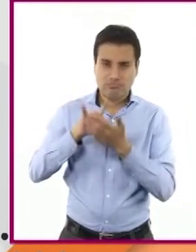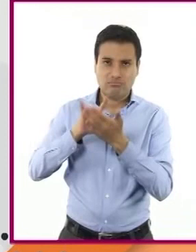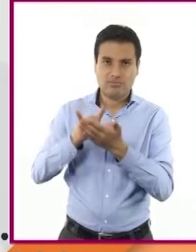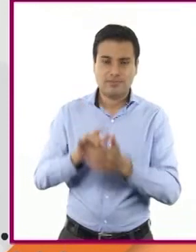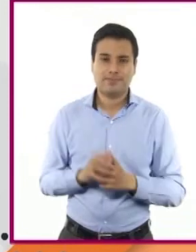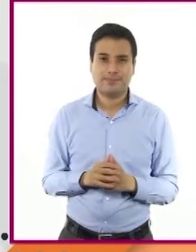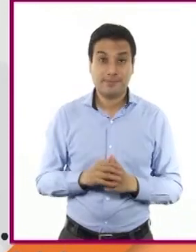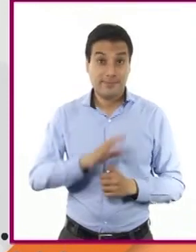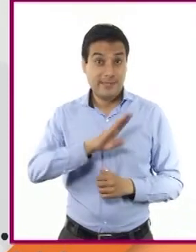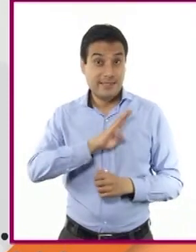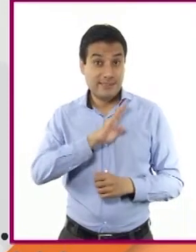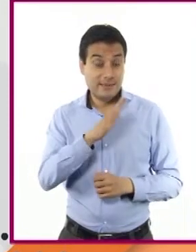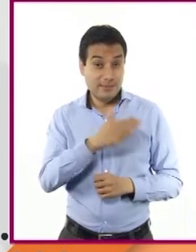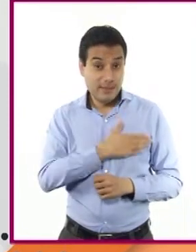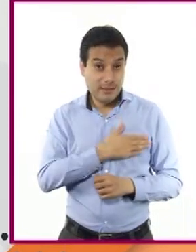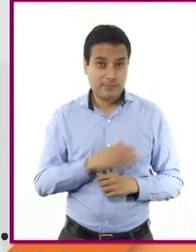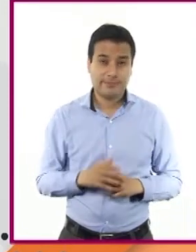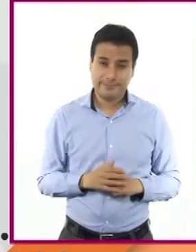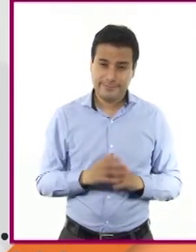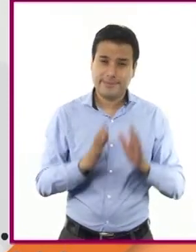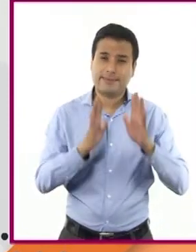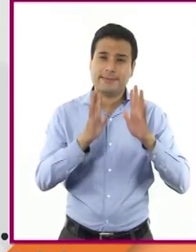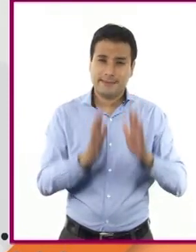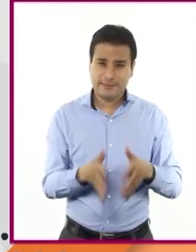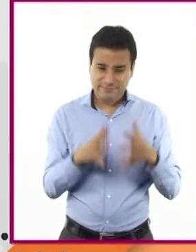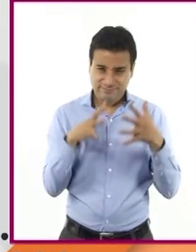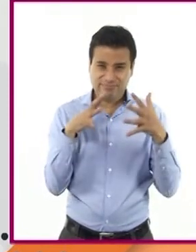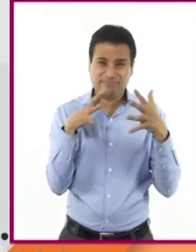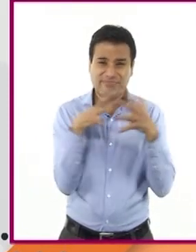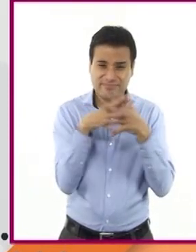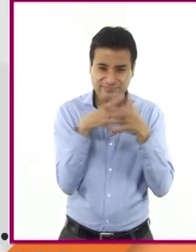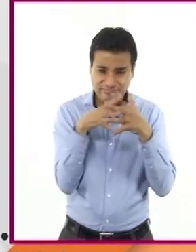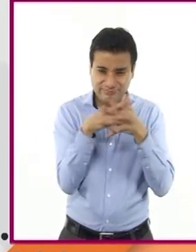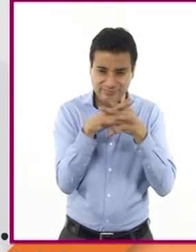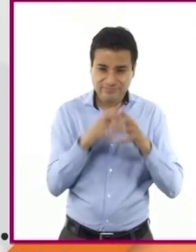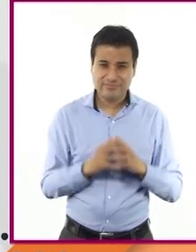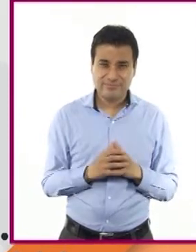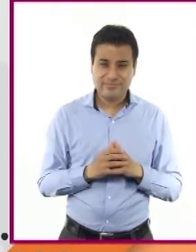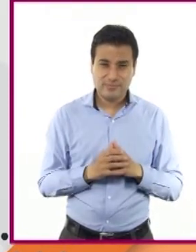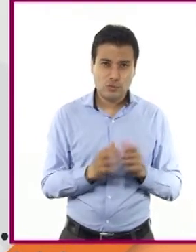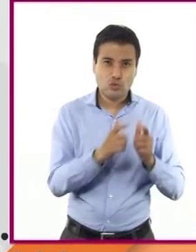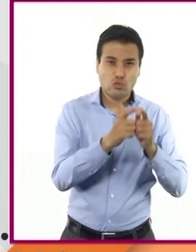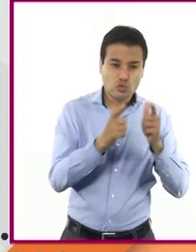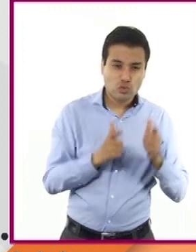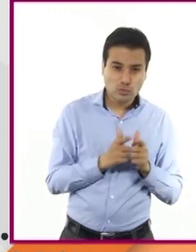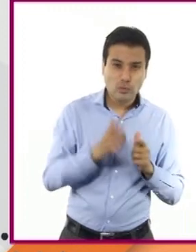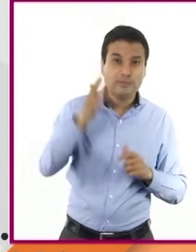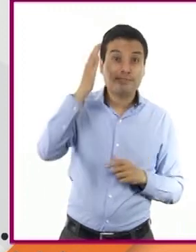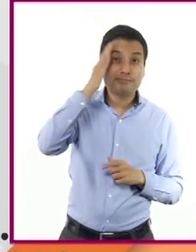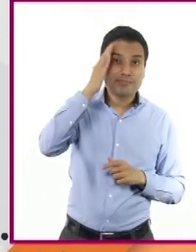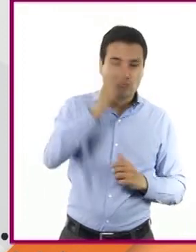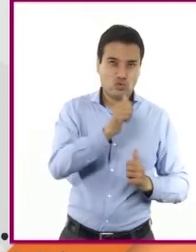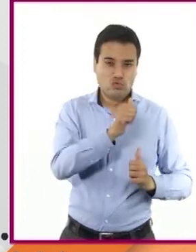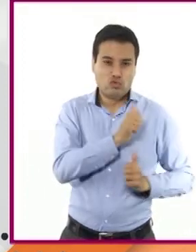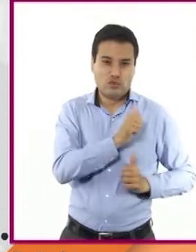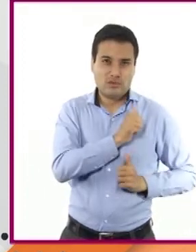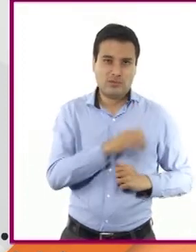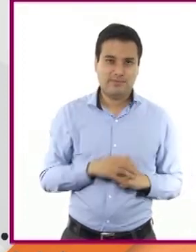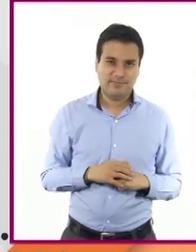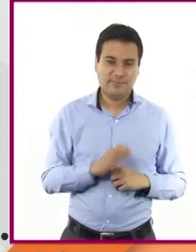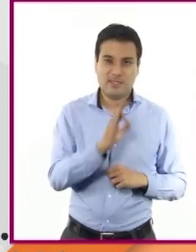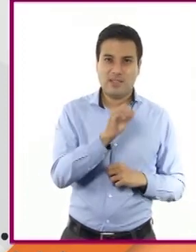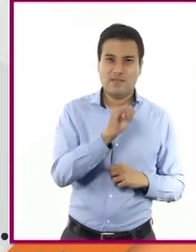En España se había desencadenado una guerra civil en donde se enfrentaba un bando liderado por militares de tendencia